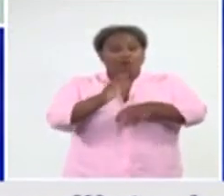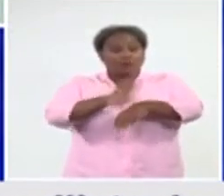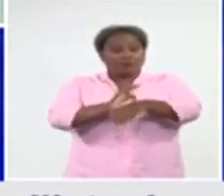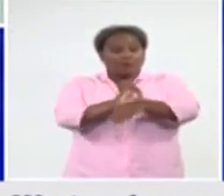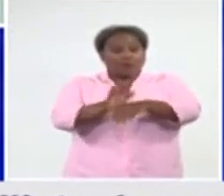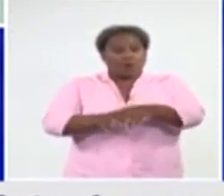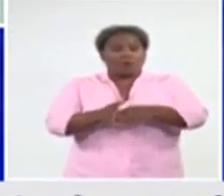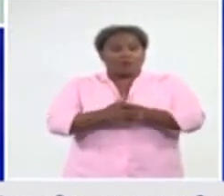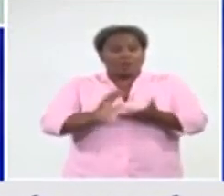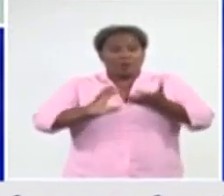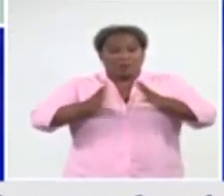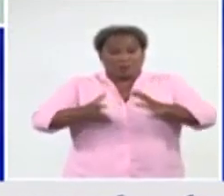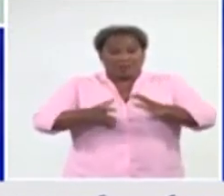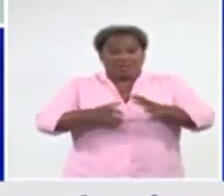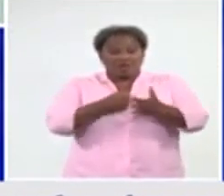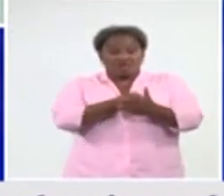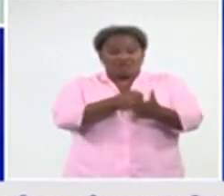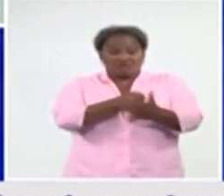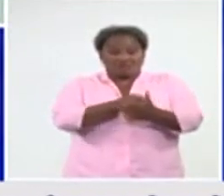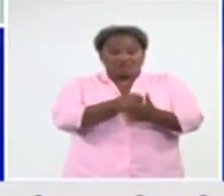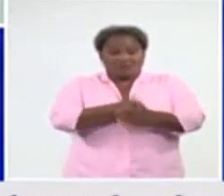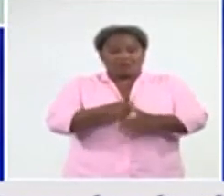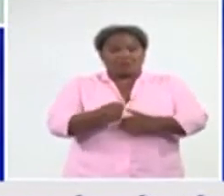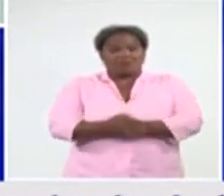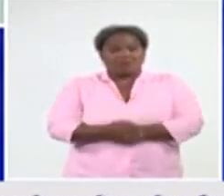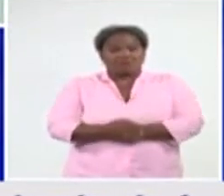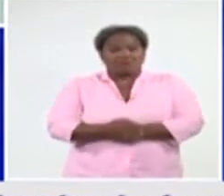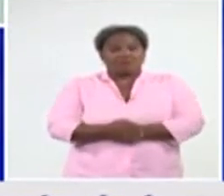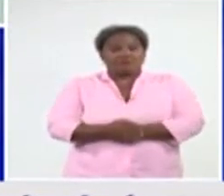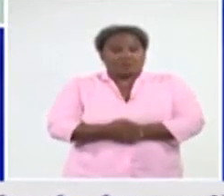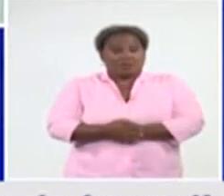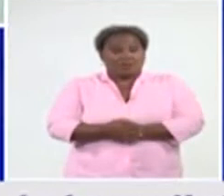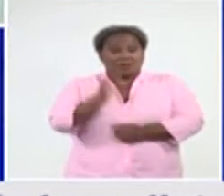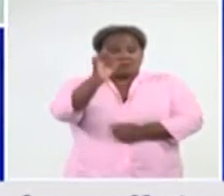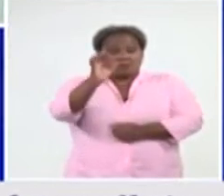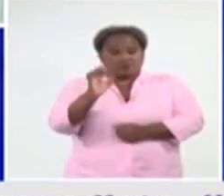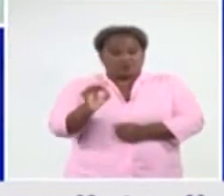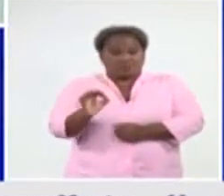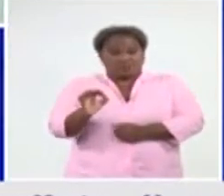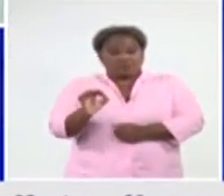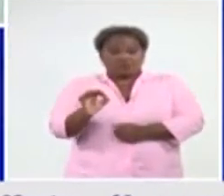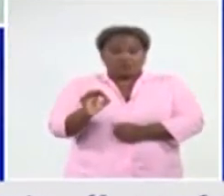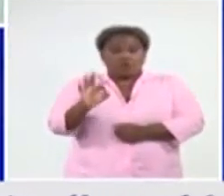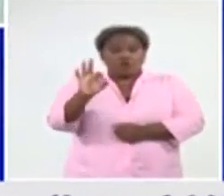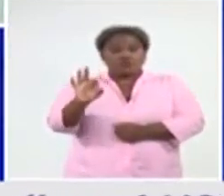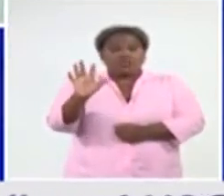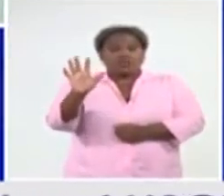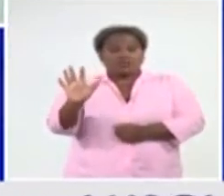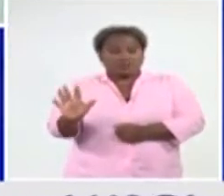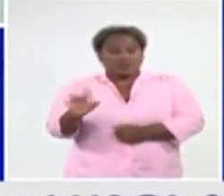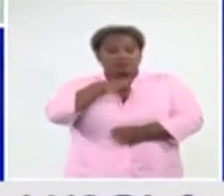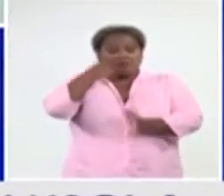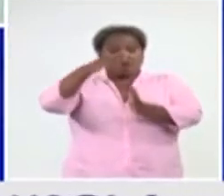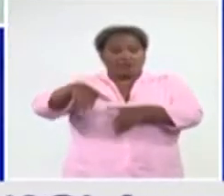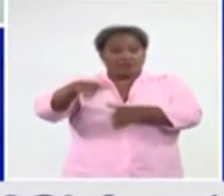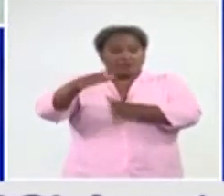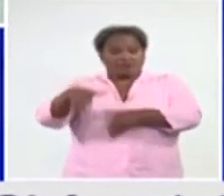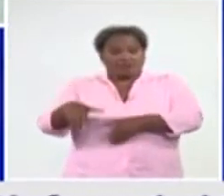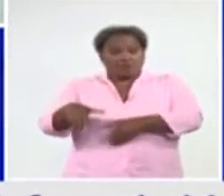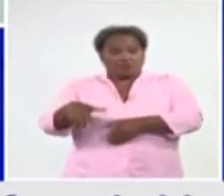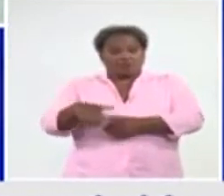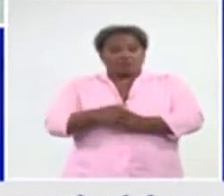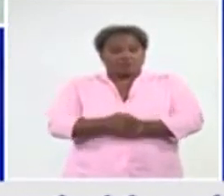se está enfrentando. Y como promedio, 85 fallecidos diarios en estos